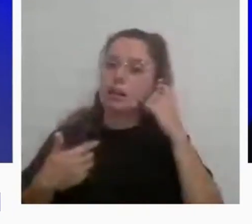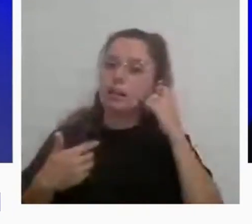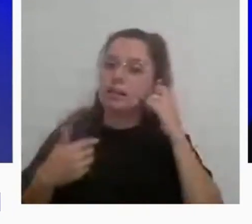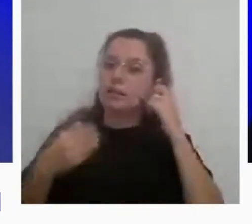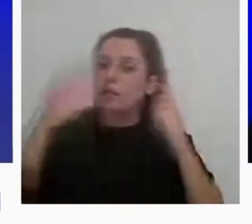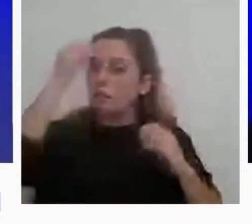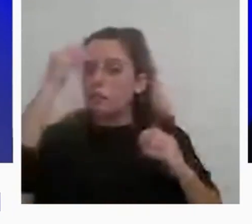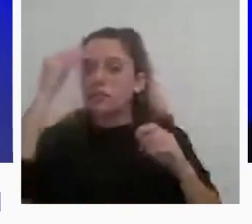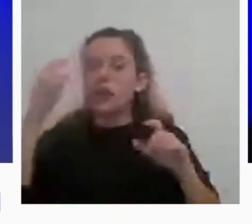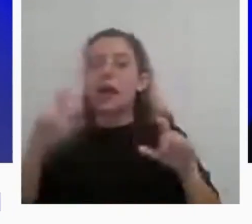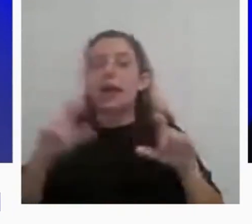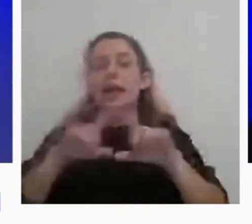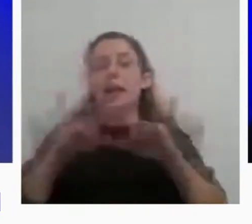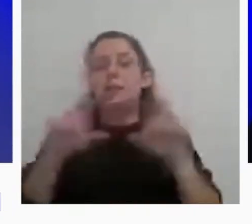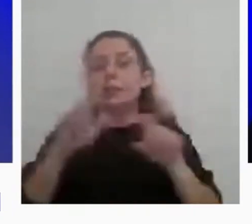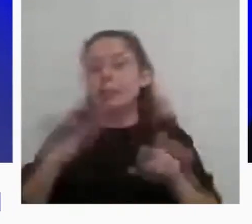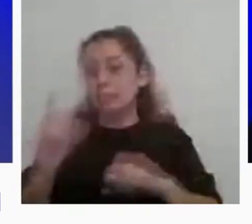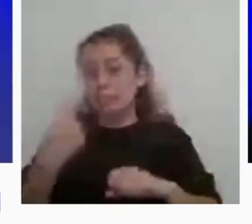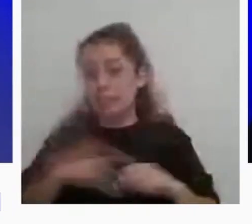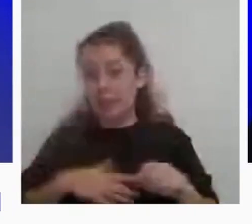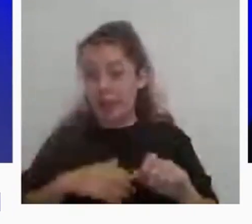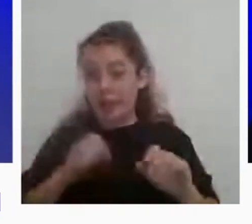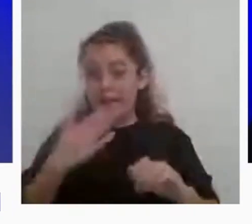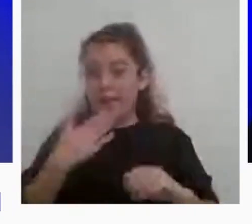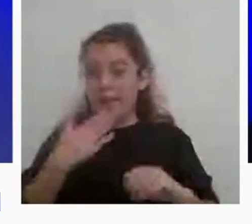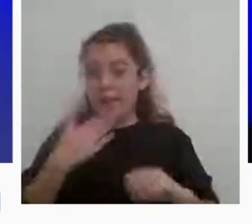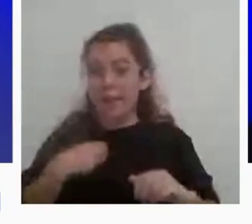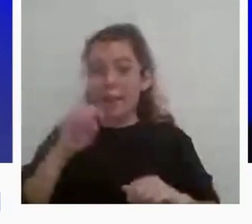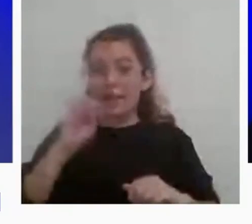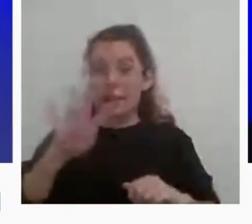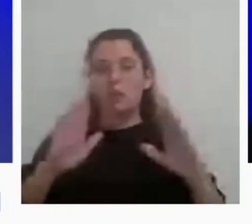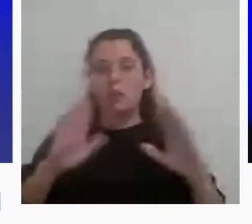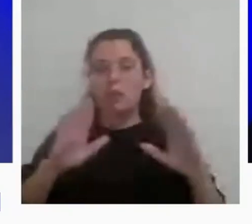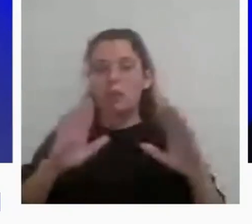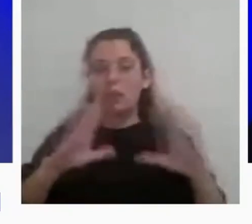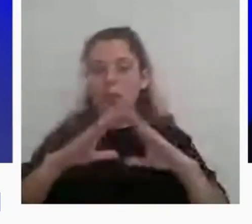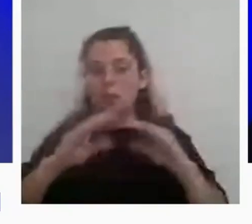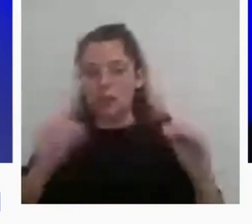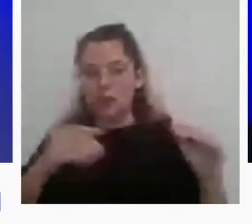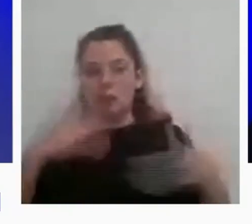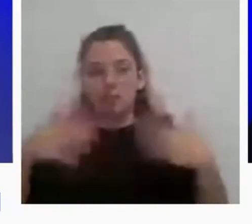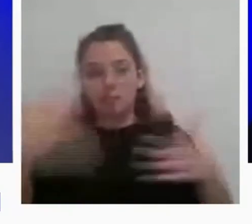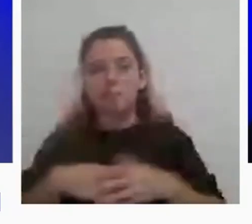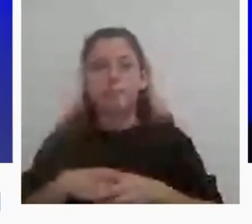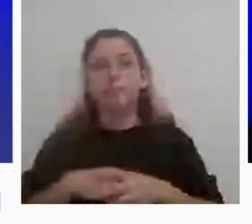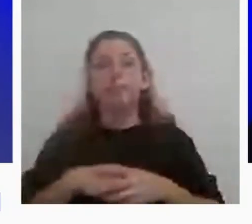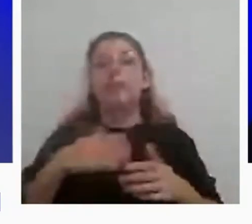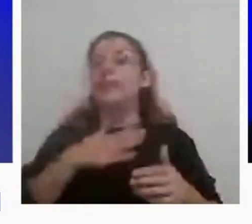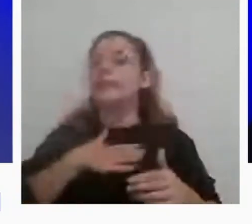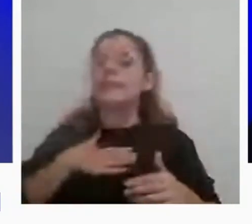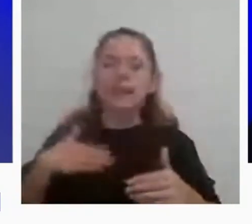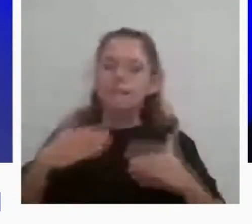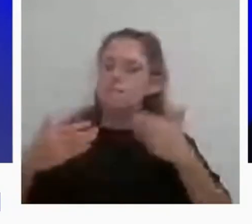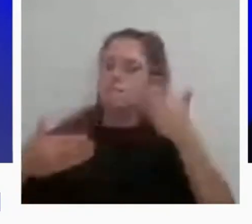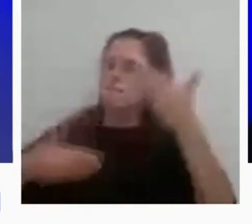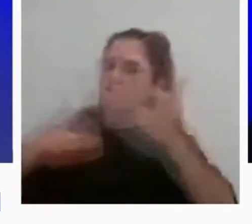universidad y, bueno, hacíamos cosas con un primo mío ingeniero. el afán de querer crecer y crecer. Empiezo a indagar un poco